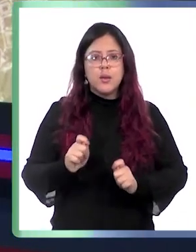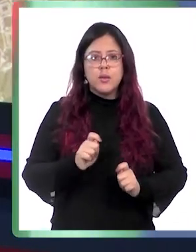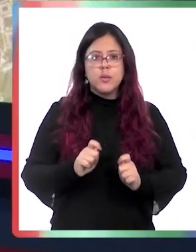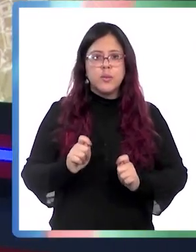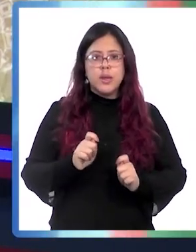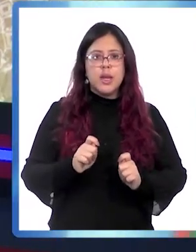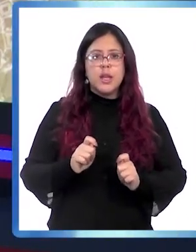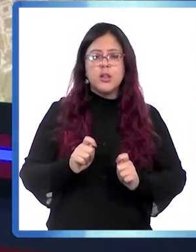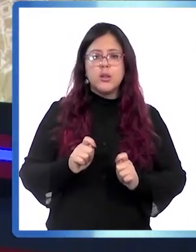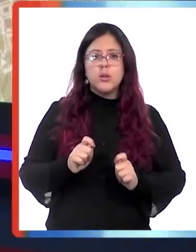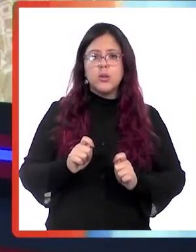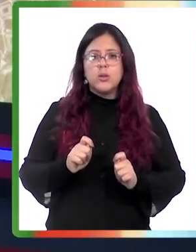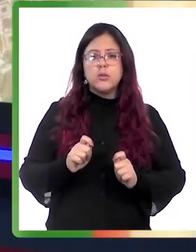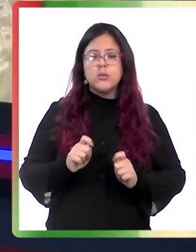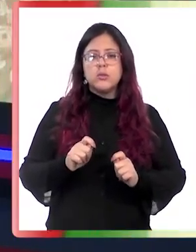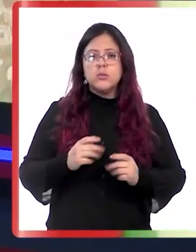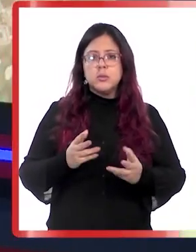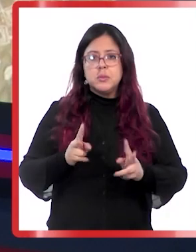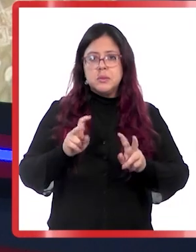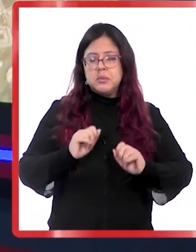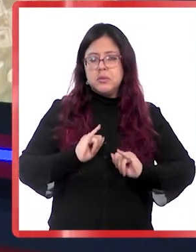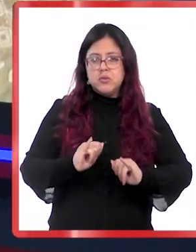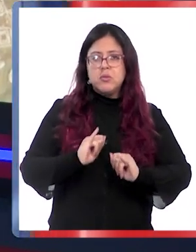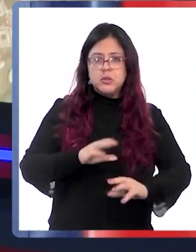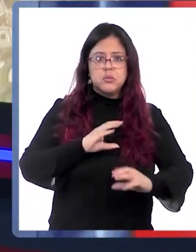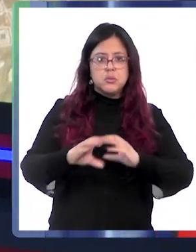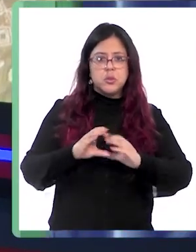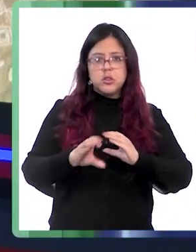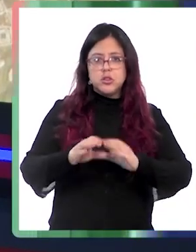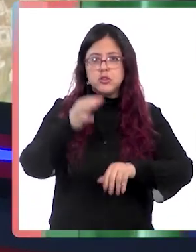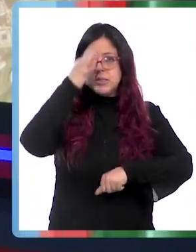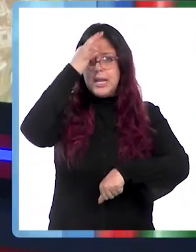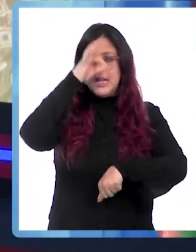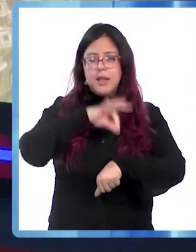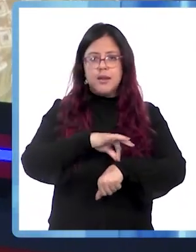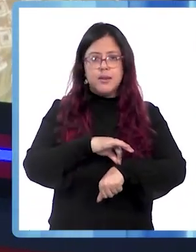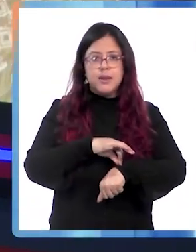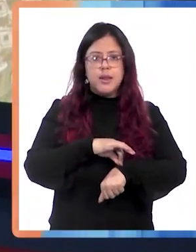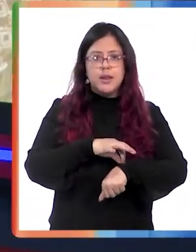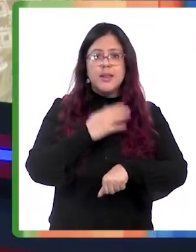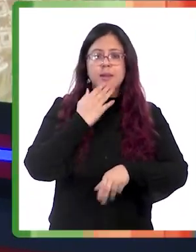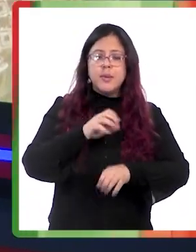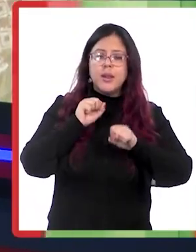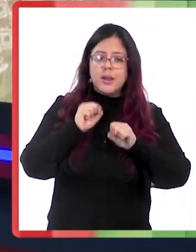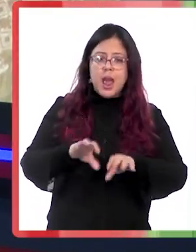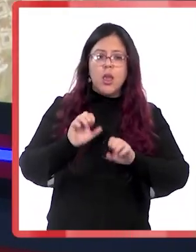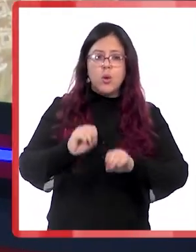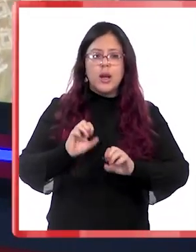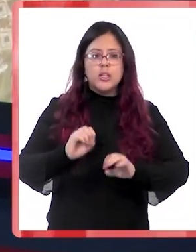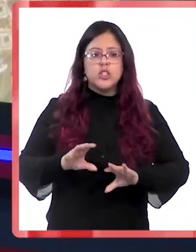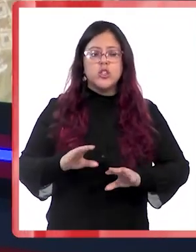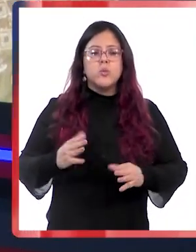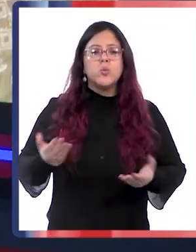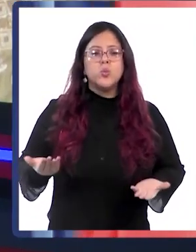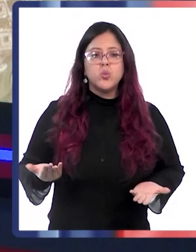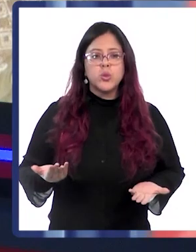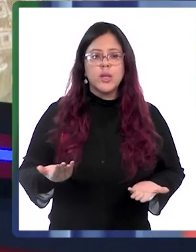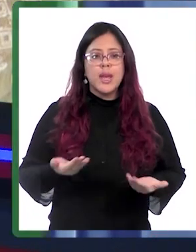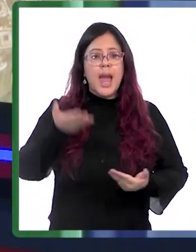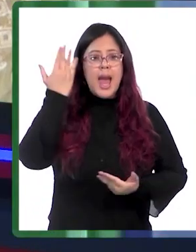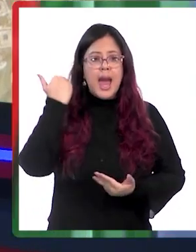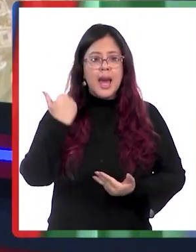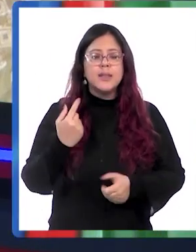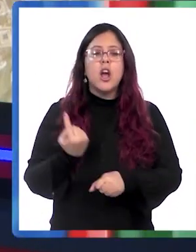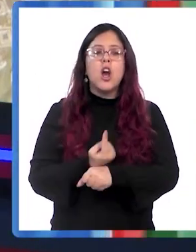la información, por ejemplo, la comunicación sobre este virus, la educación también, porque hablábamos antes